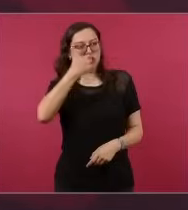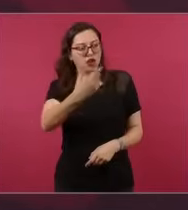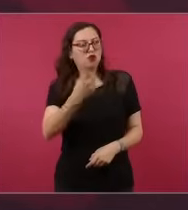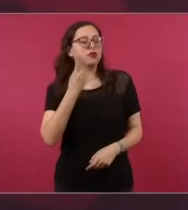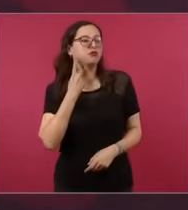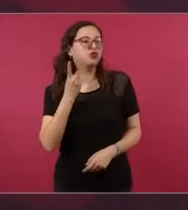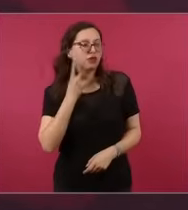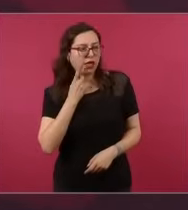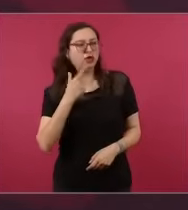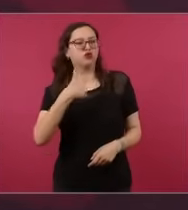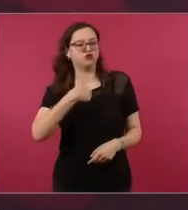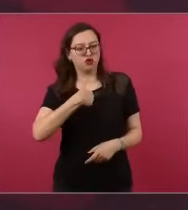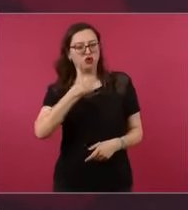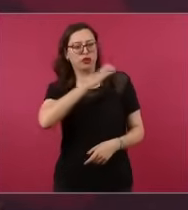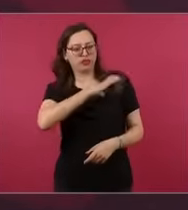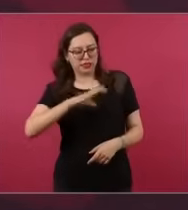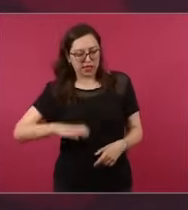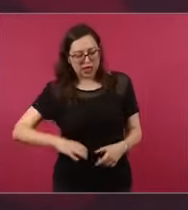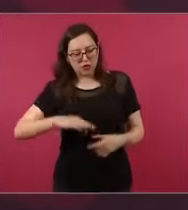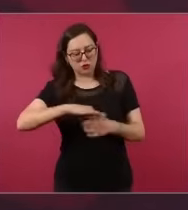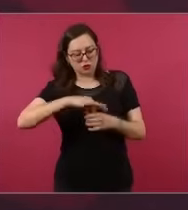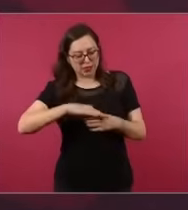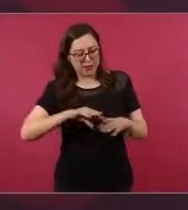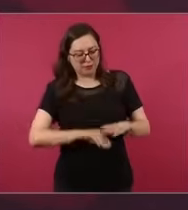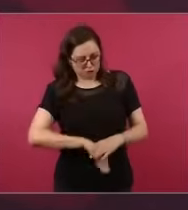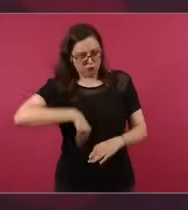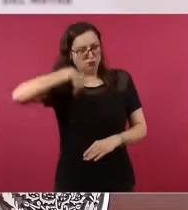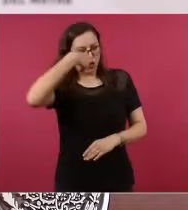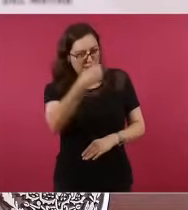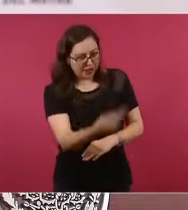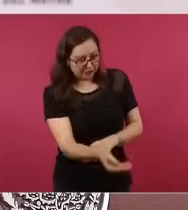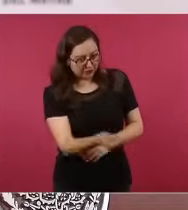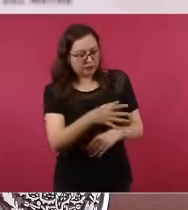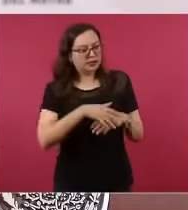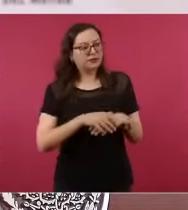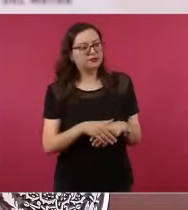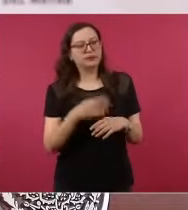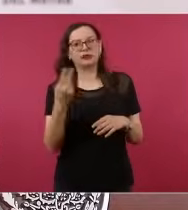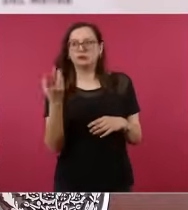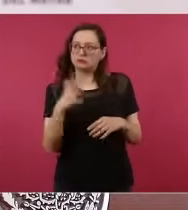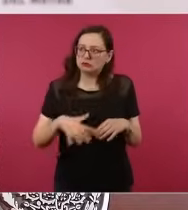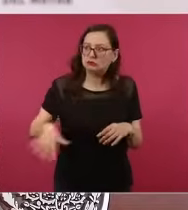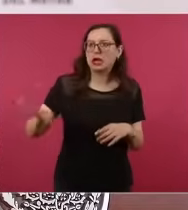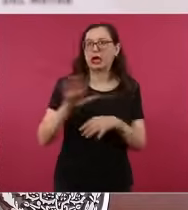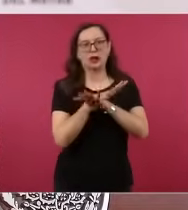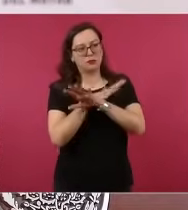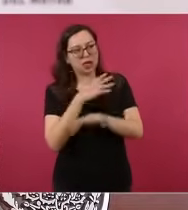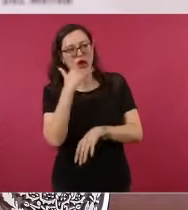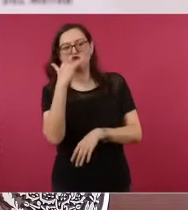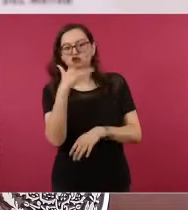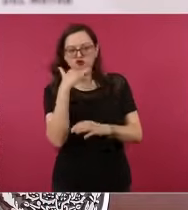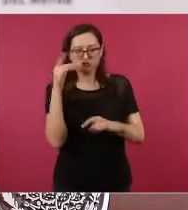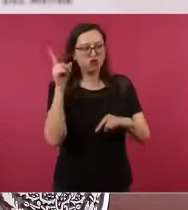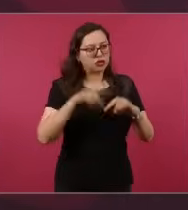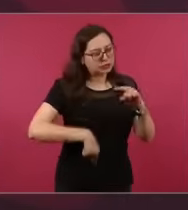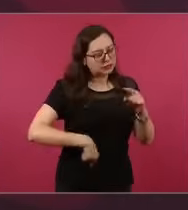esto, un volante, necesitamos cambiar, hay que acabar con la